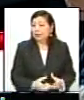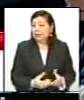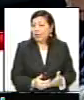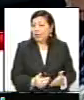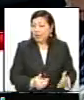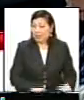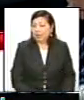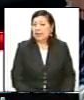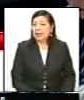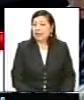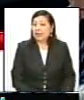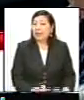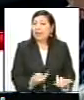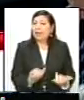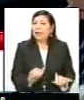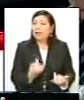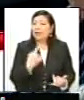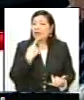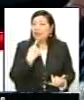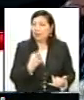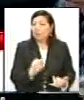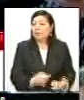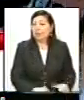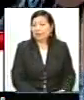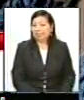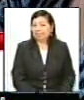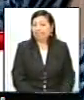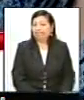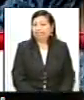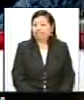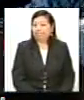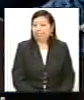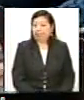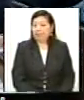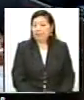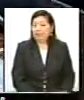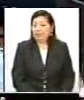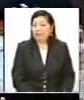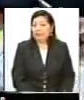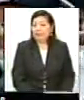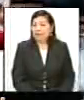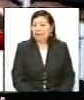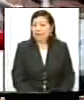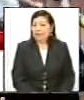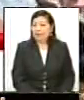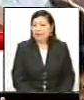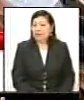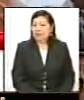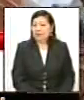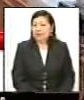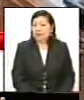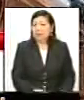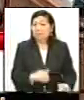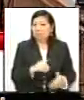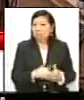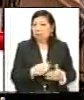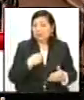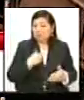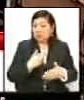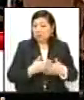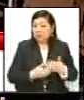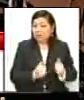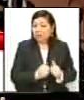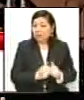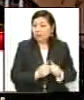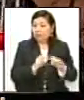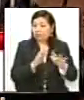anteriores respecto a este tipo de denuncias. Muchas gracias. Gracias, congresista. Votamos por la improcedencia con